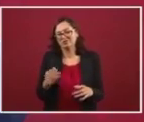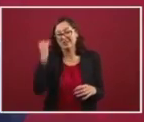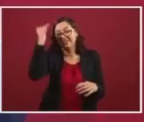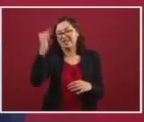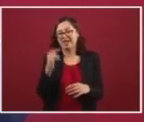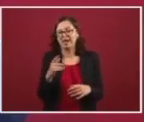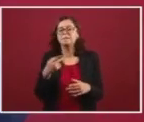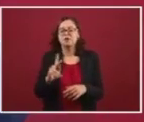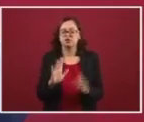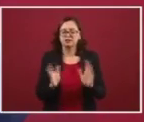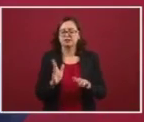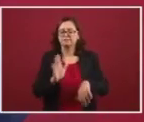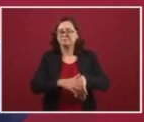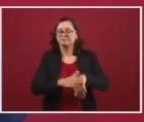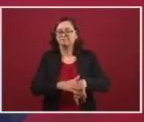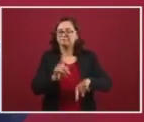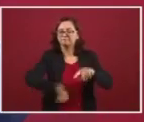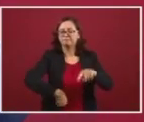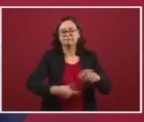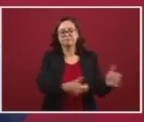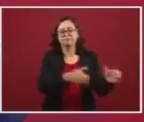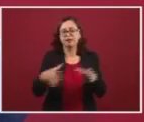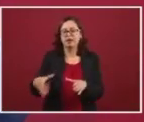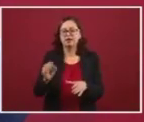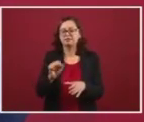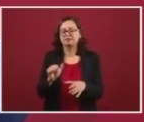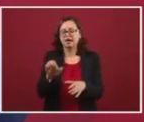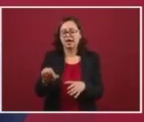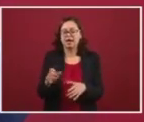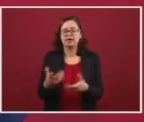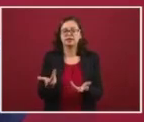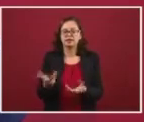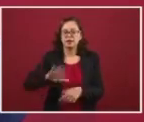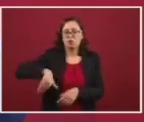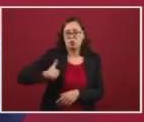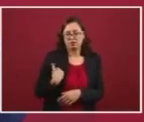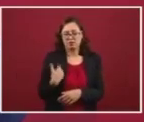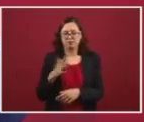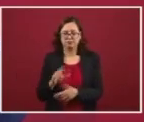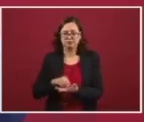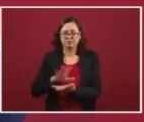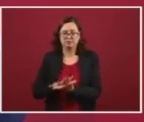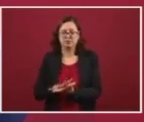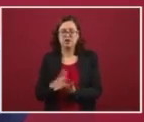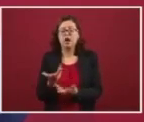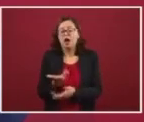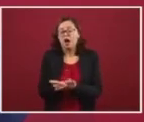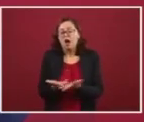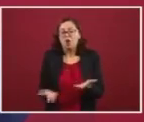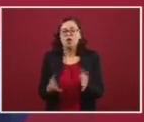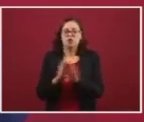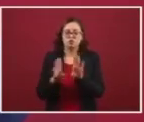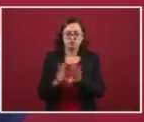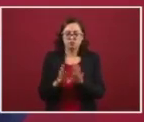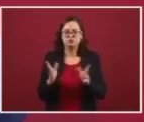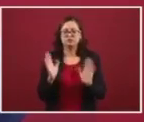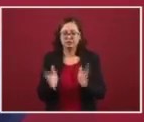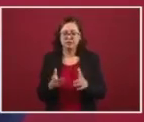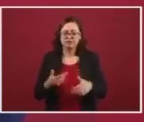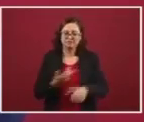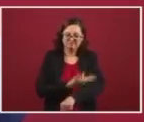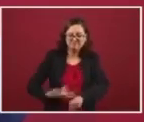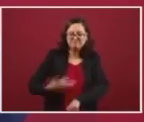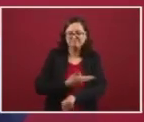ya fueron solicitadas y fueron devueltas al SAE para administración. ¿Cuál es los estatus? Estamos trabajando de forma conjunta y de forma muy intensa y